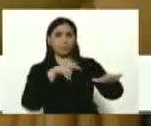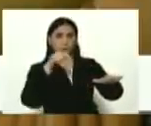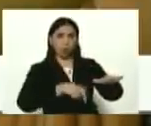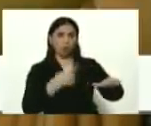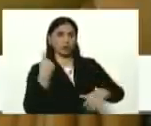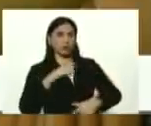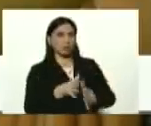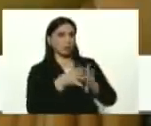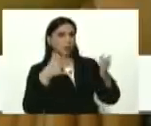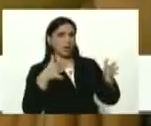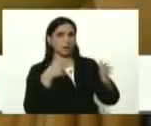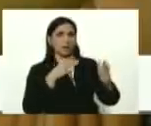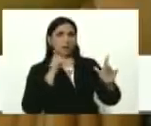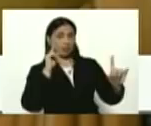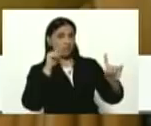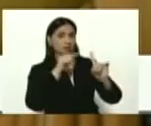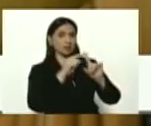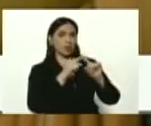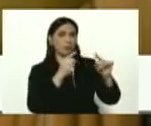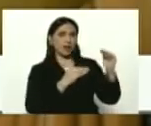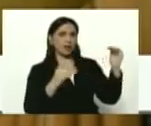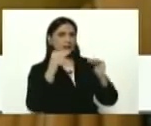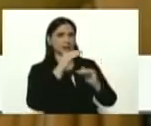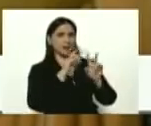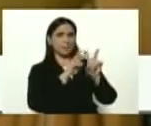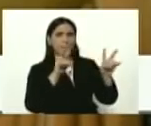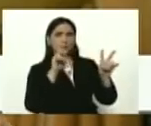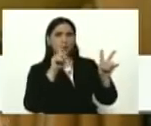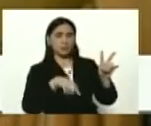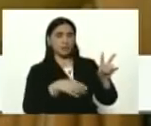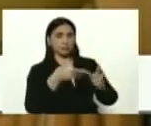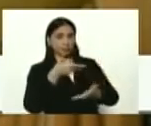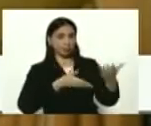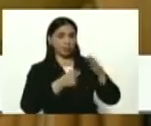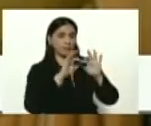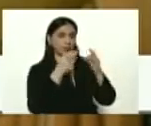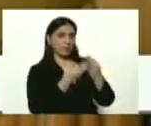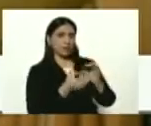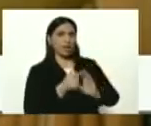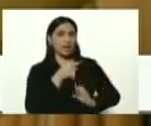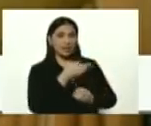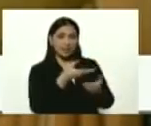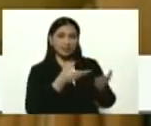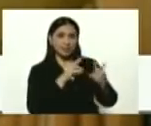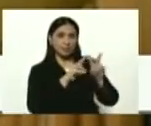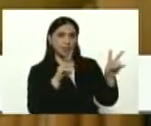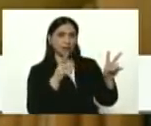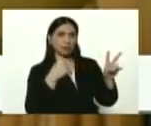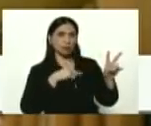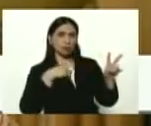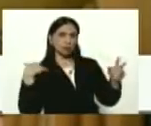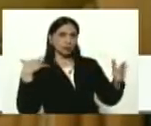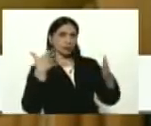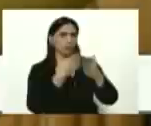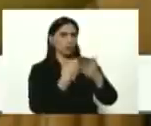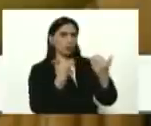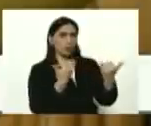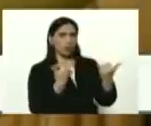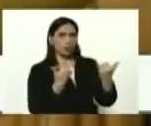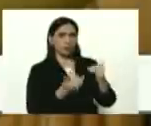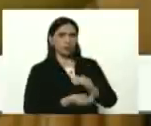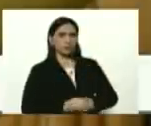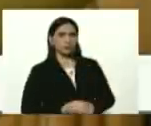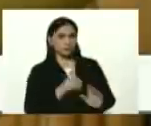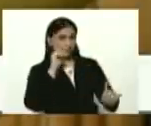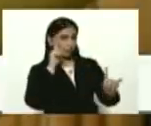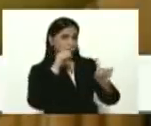tenemos grandes desafíos para alcanzar la paz intrafamiliar. Y esa paz, bueno, venimos ahorita en el